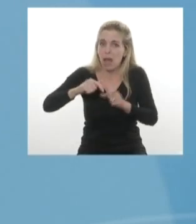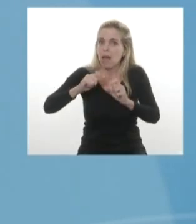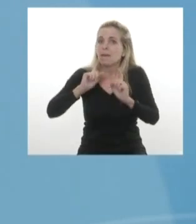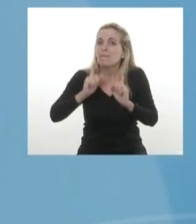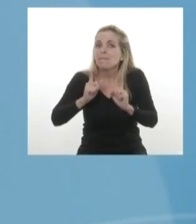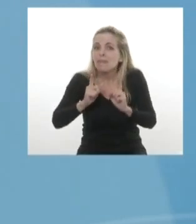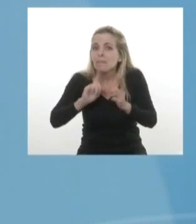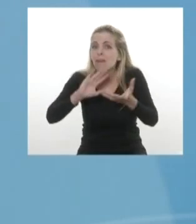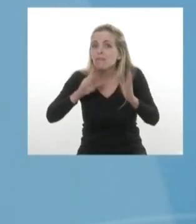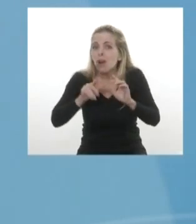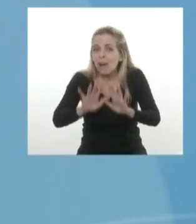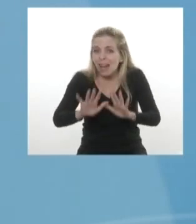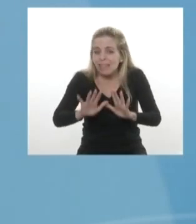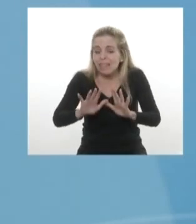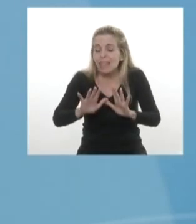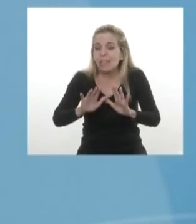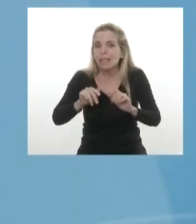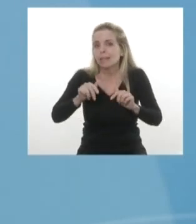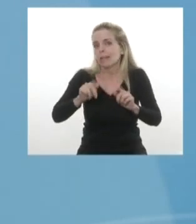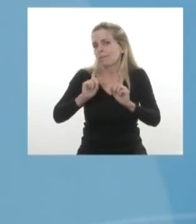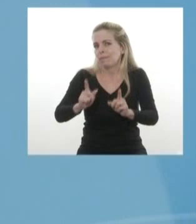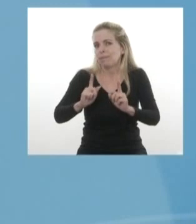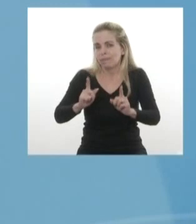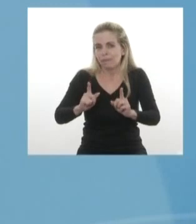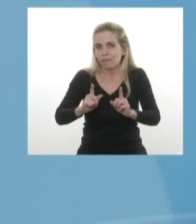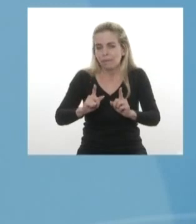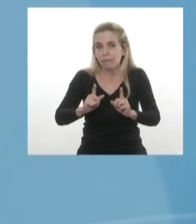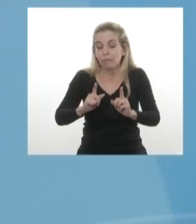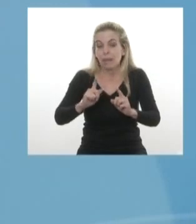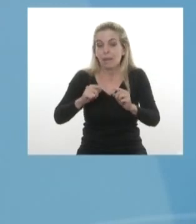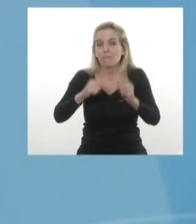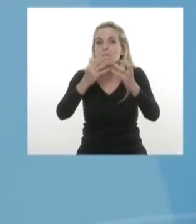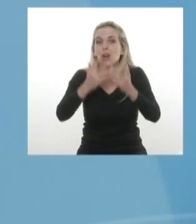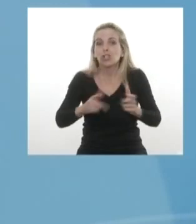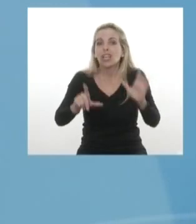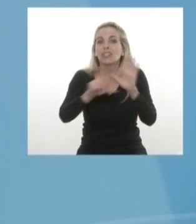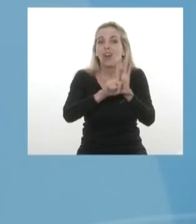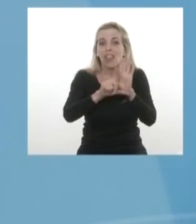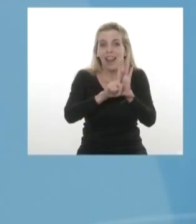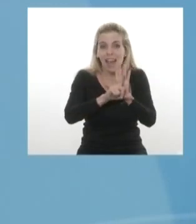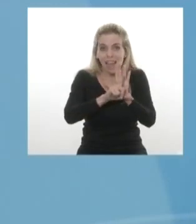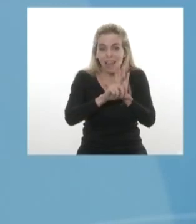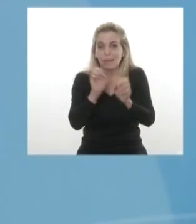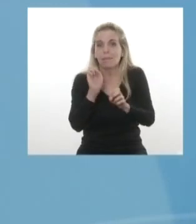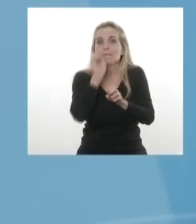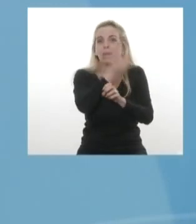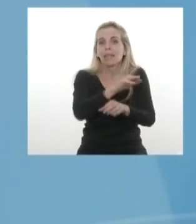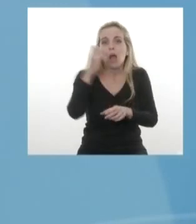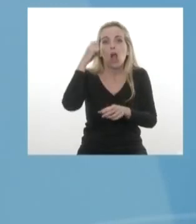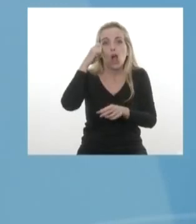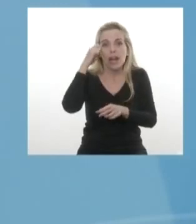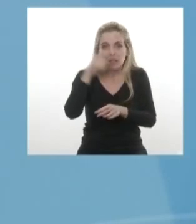mismo espíritu que subyace en el proyecto de ley que enviamos al Congreso